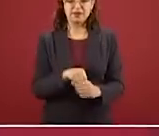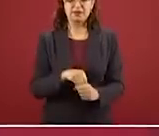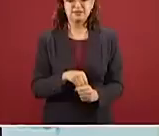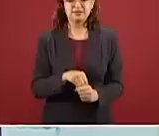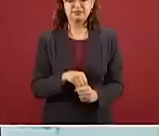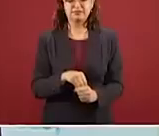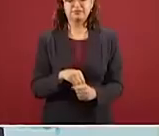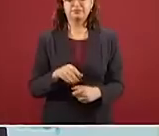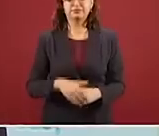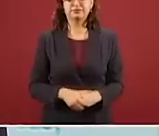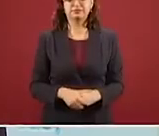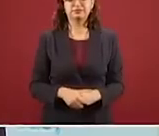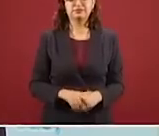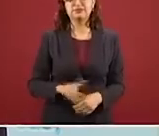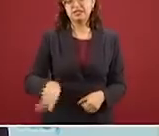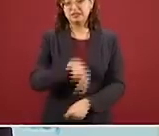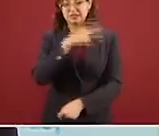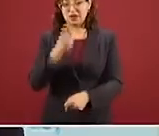y luego es Sonora.